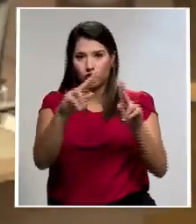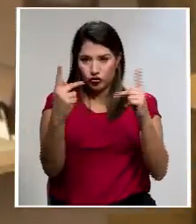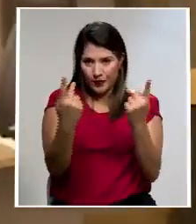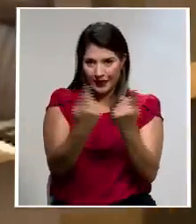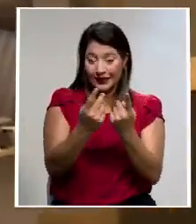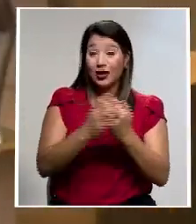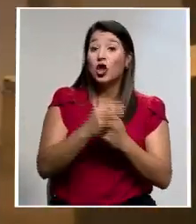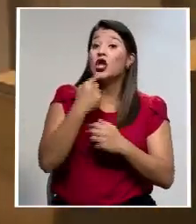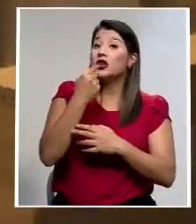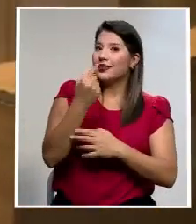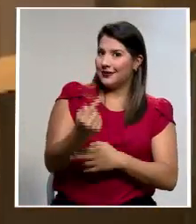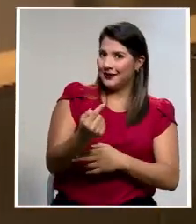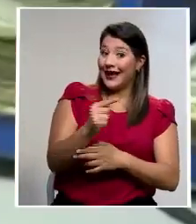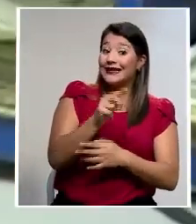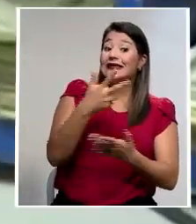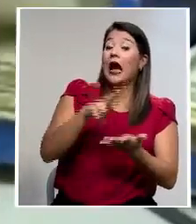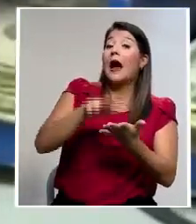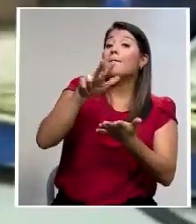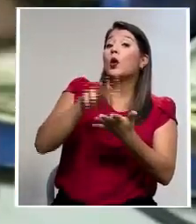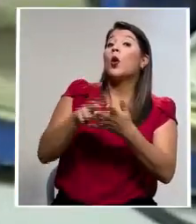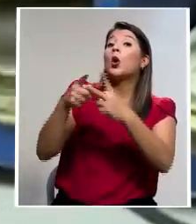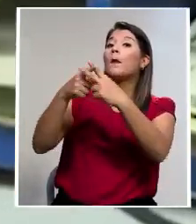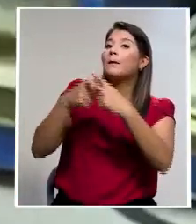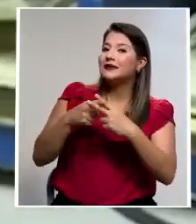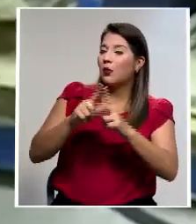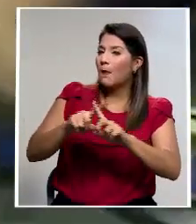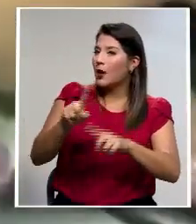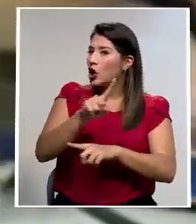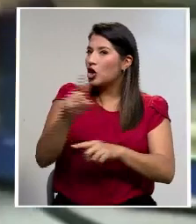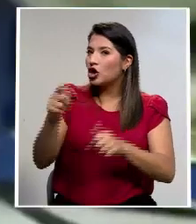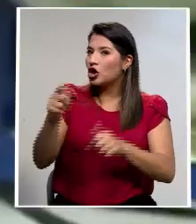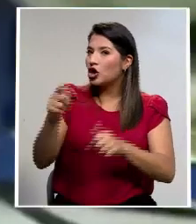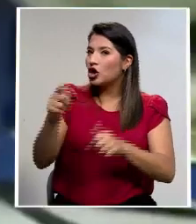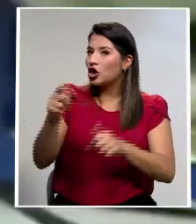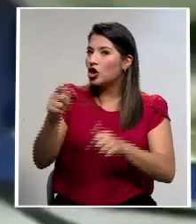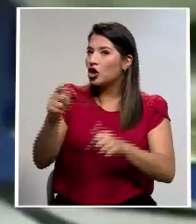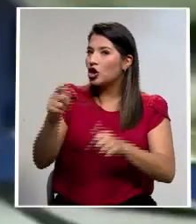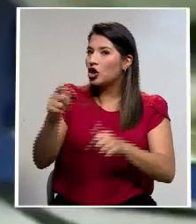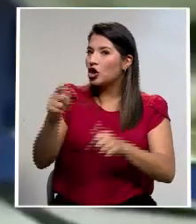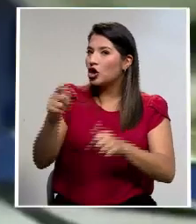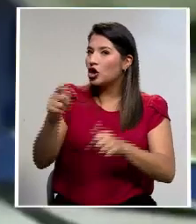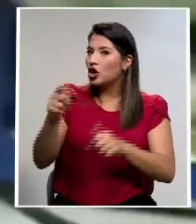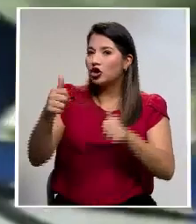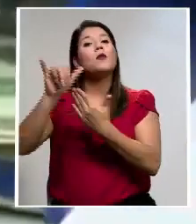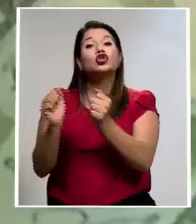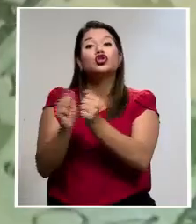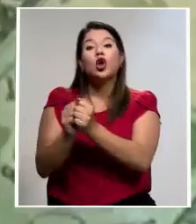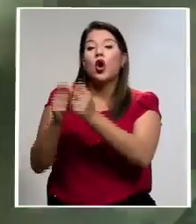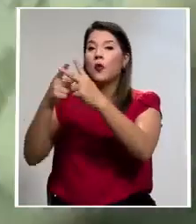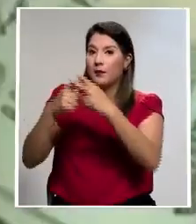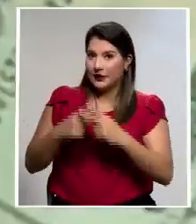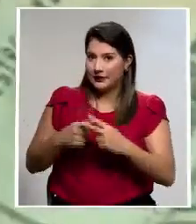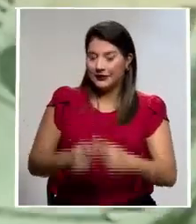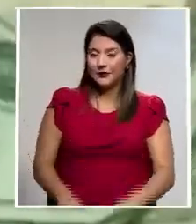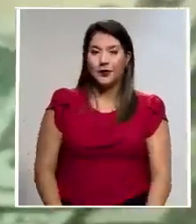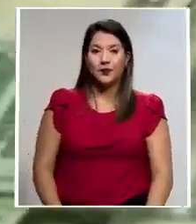que estarán apoyando el resto de la agenda legislativa que tiene relación con el... Hemos